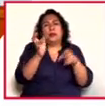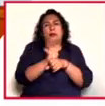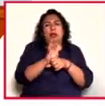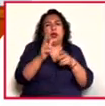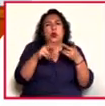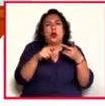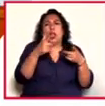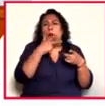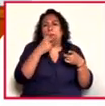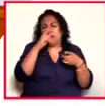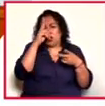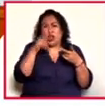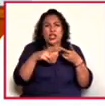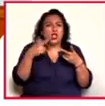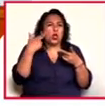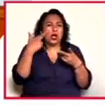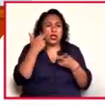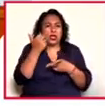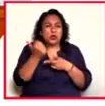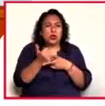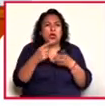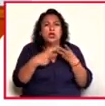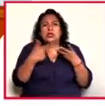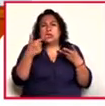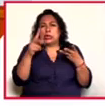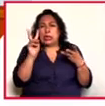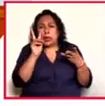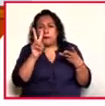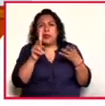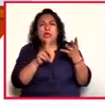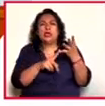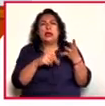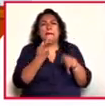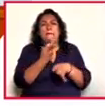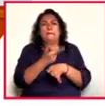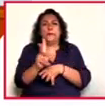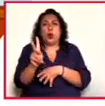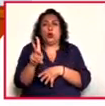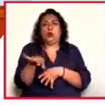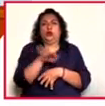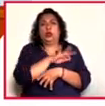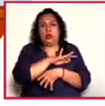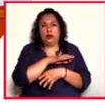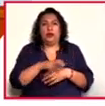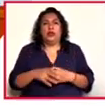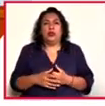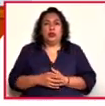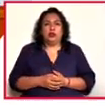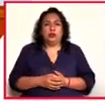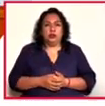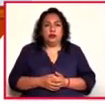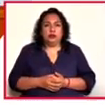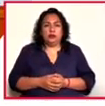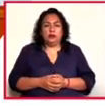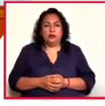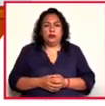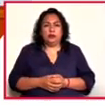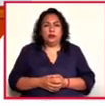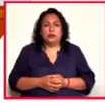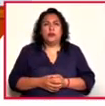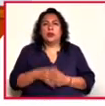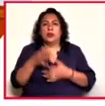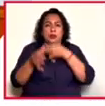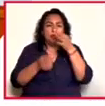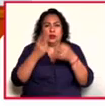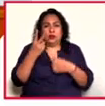de la Ciudad, Los Siete en la Mira o Intrépidos Punks. Desde hoy somos las castradoras de Santa Fe. Noticias